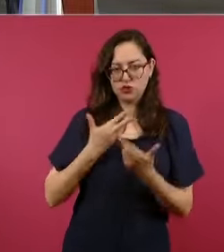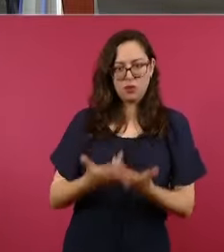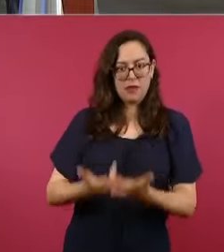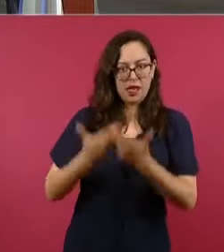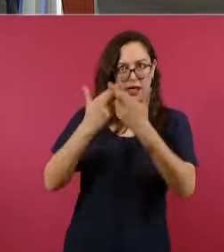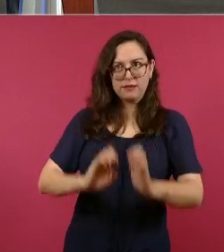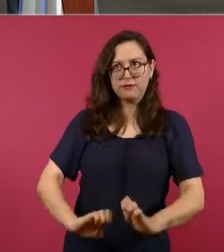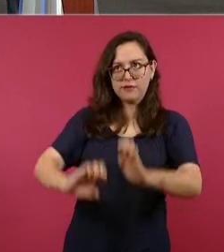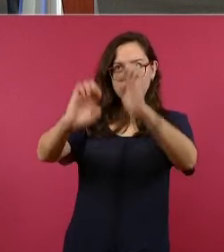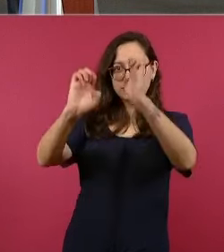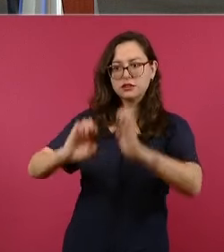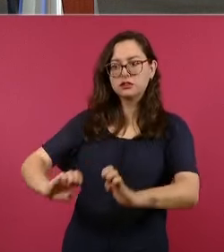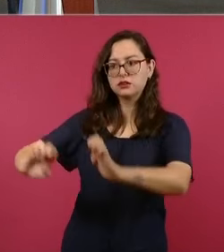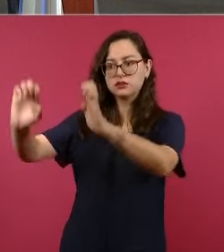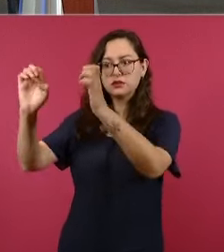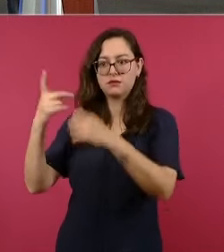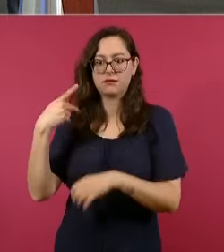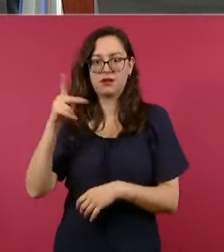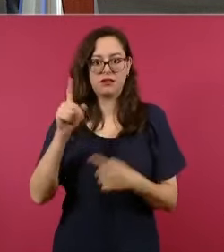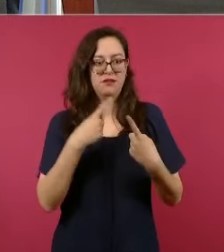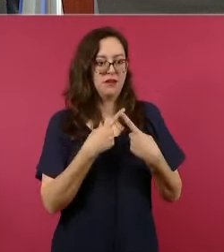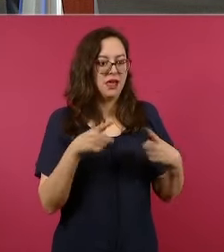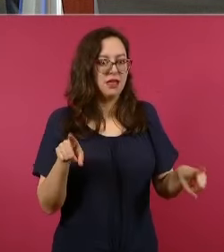naturaleza mar